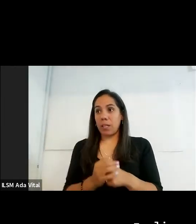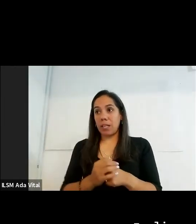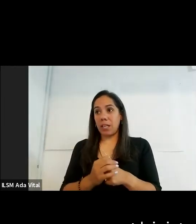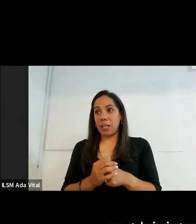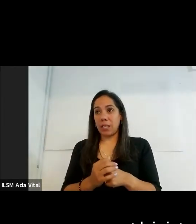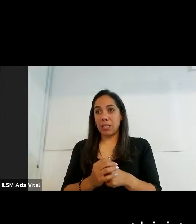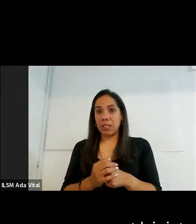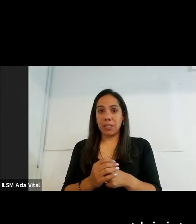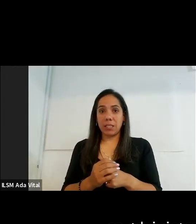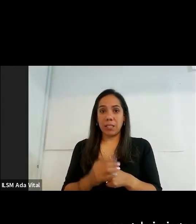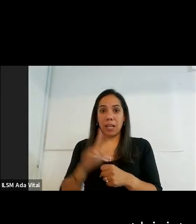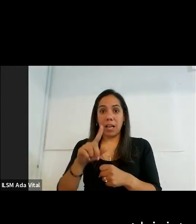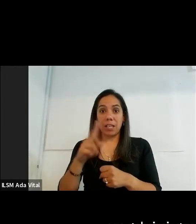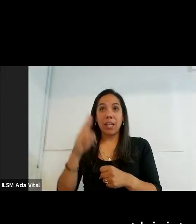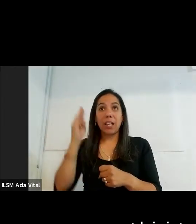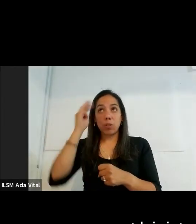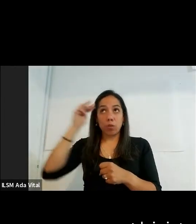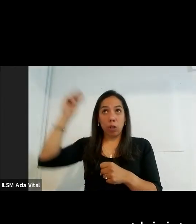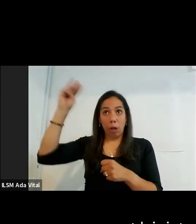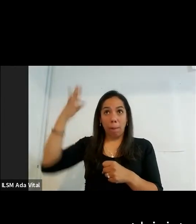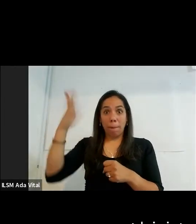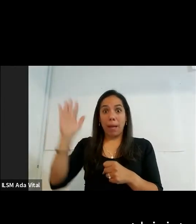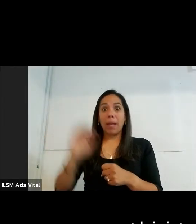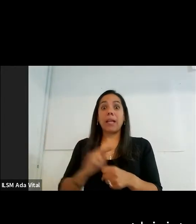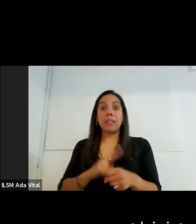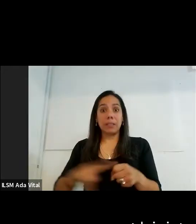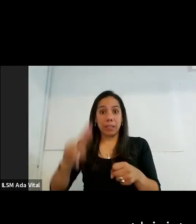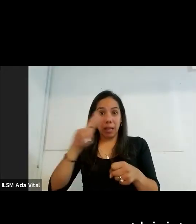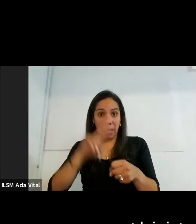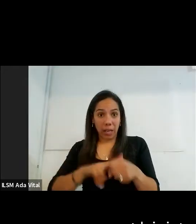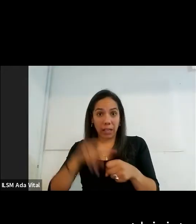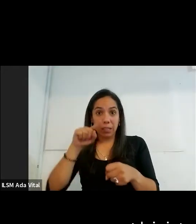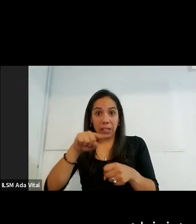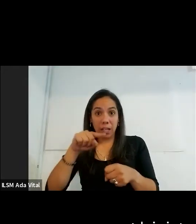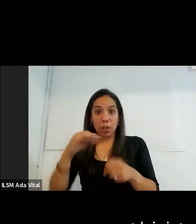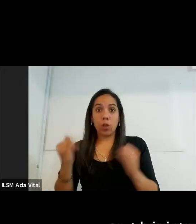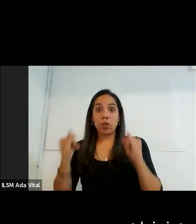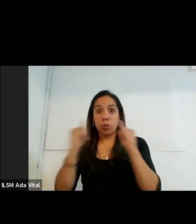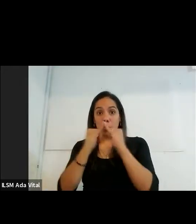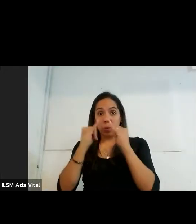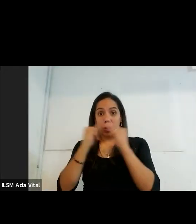una maestría en administración de instituciones de la salud por la Universidad